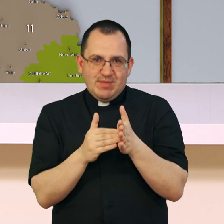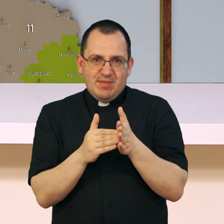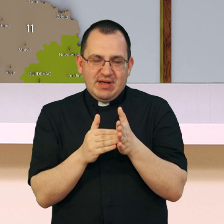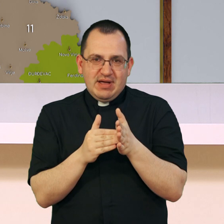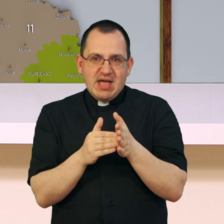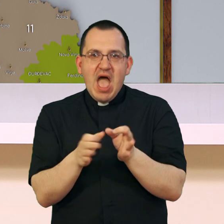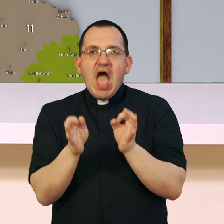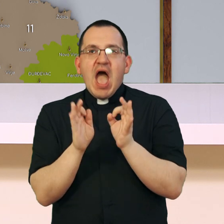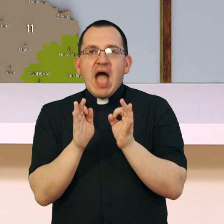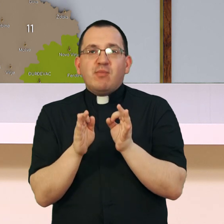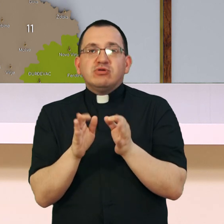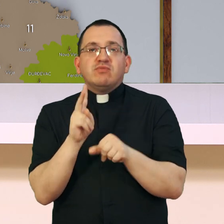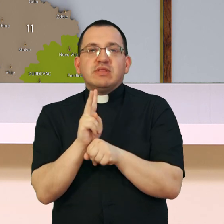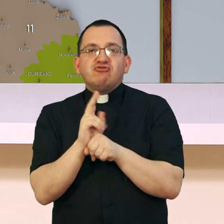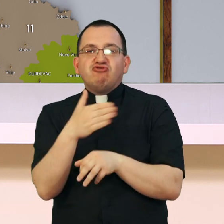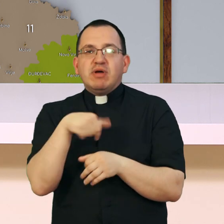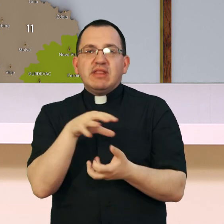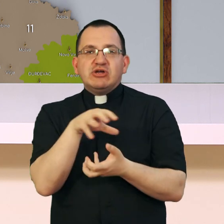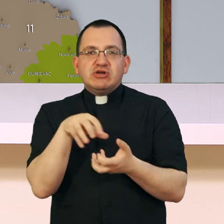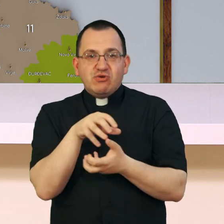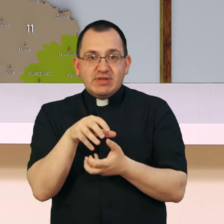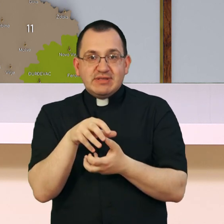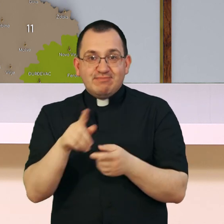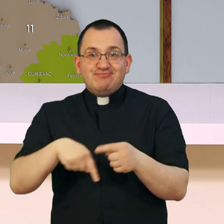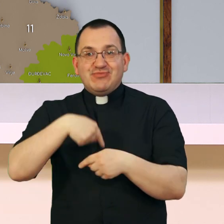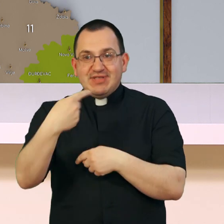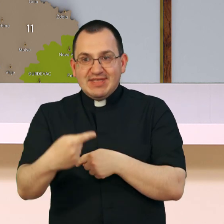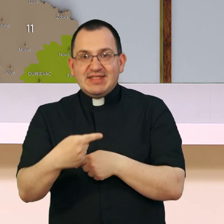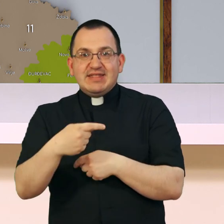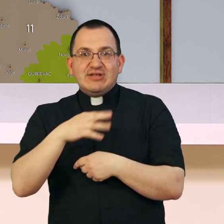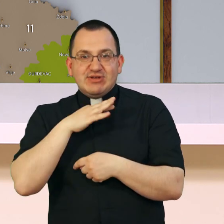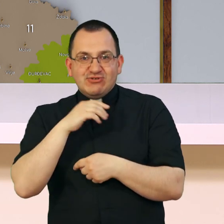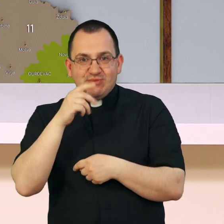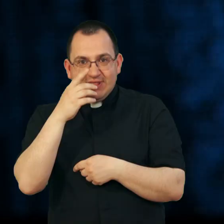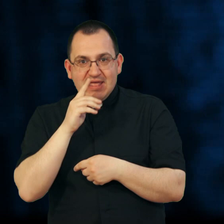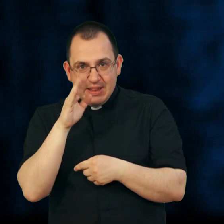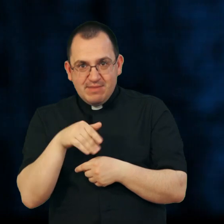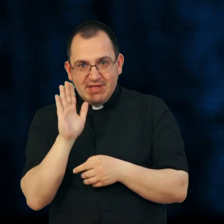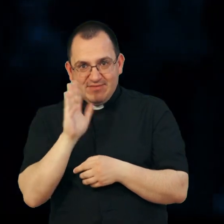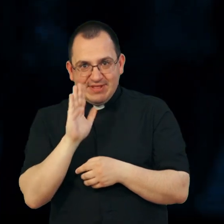posebno da zagovara i čuva naše obitelji. Do prve subote u lipnju, lijepi pozdrav!